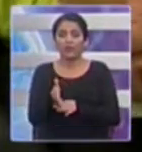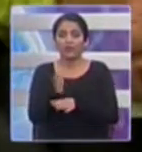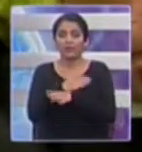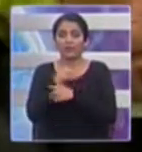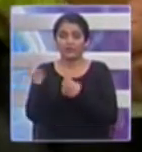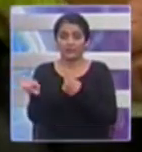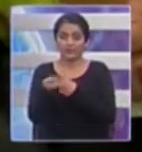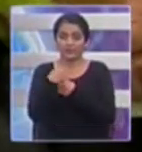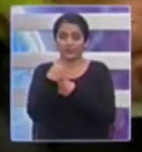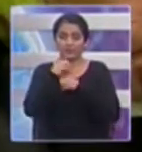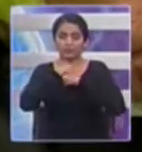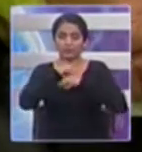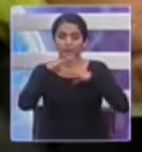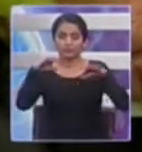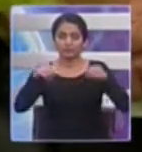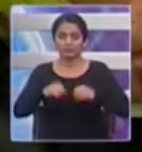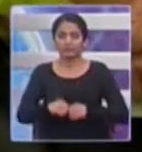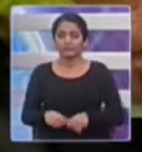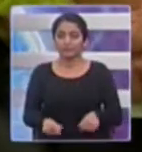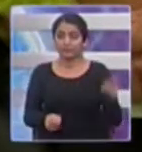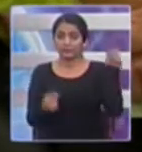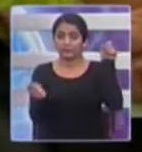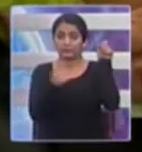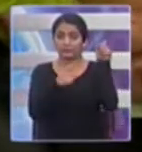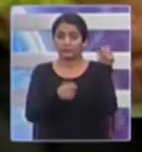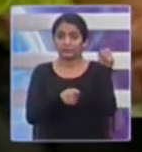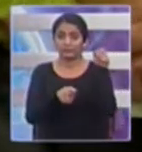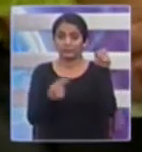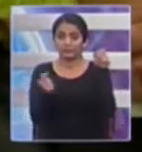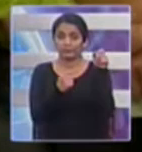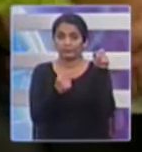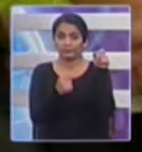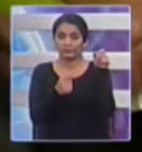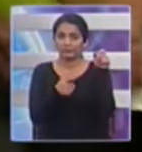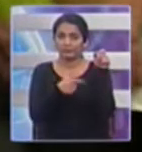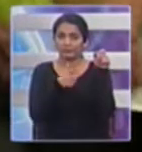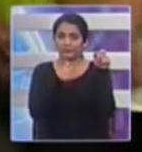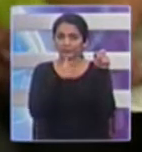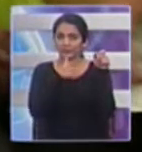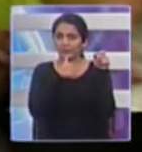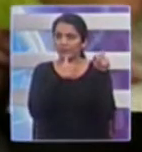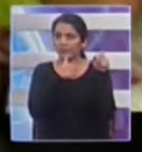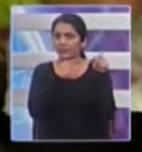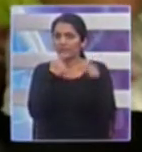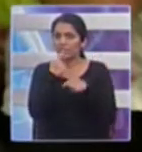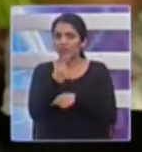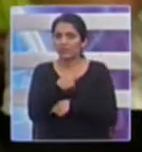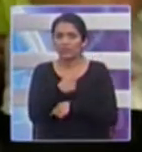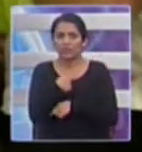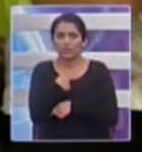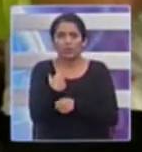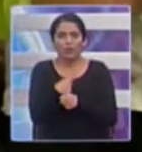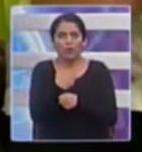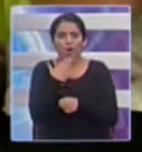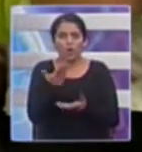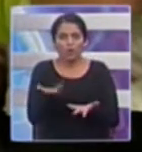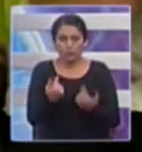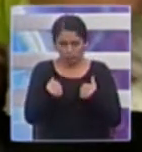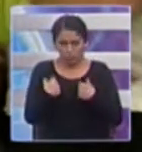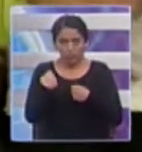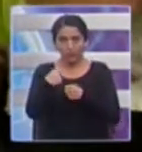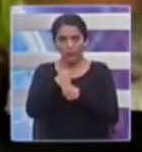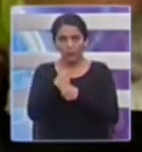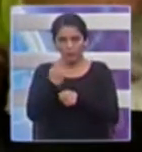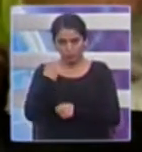Ojalá todos puedan exponer esto, decir de qué viven, quién los mantiene. Yo vivo de mi trabajo y del trabajo